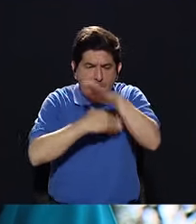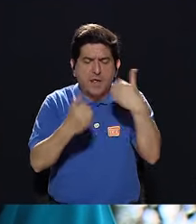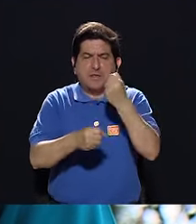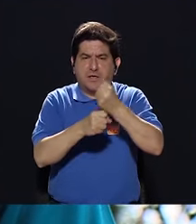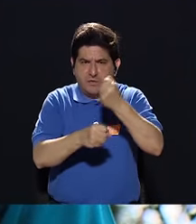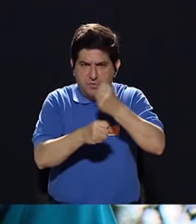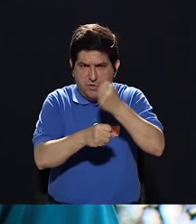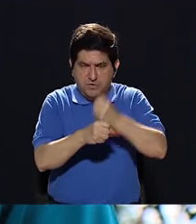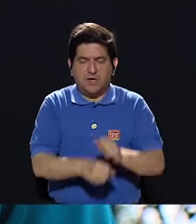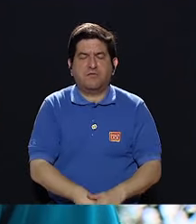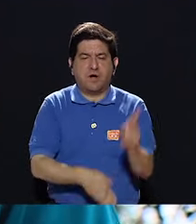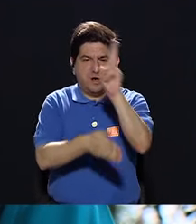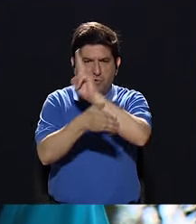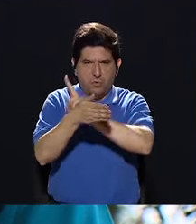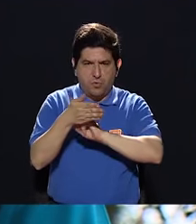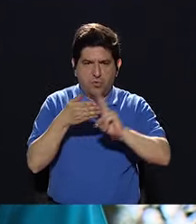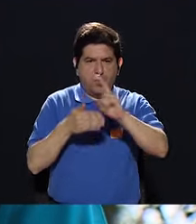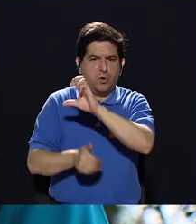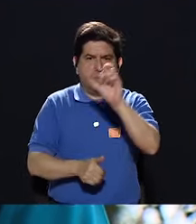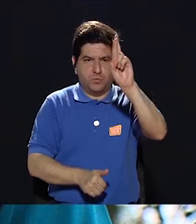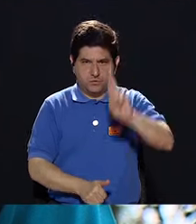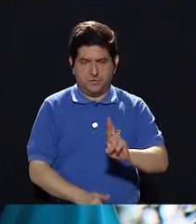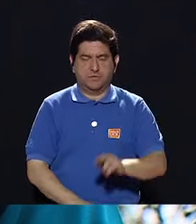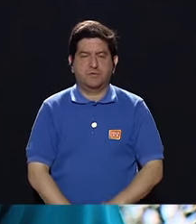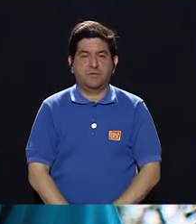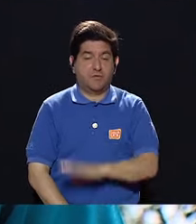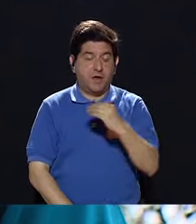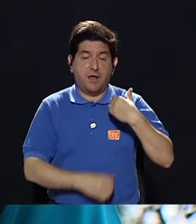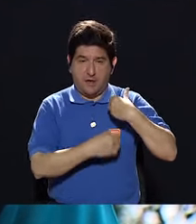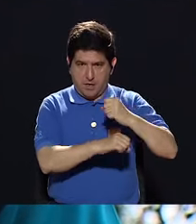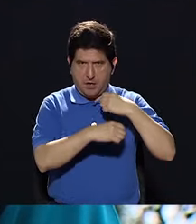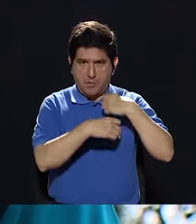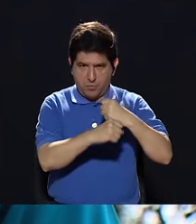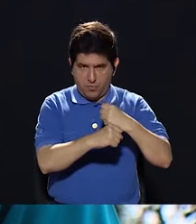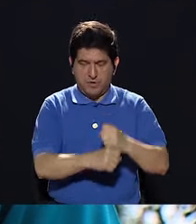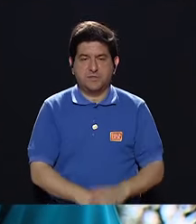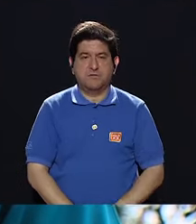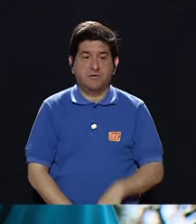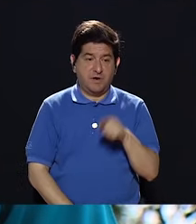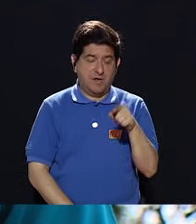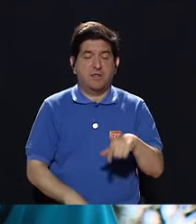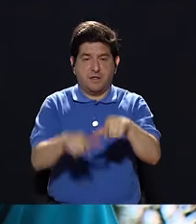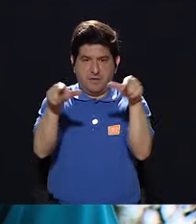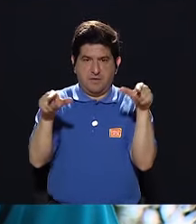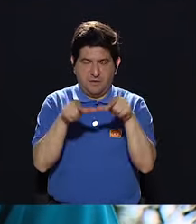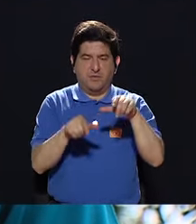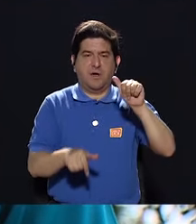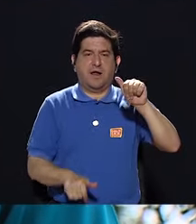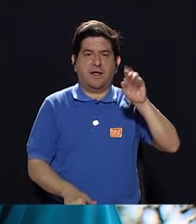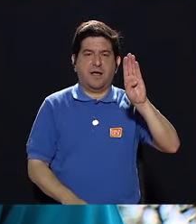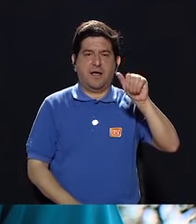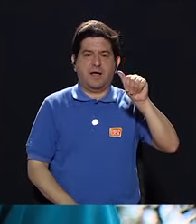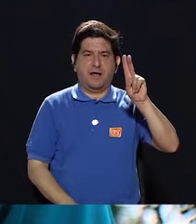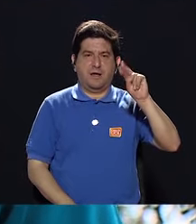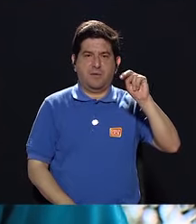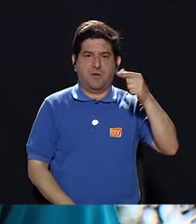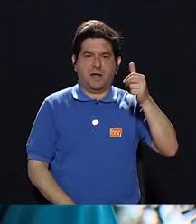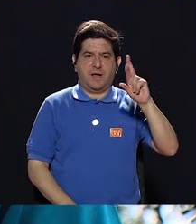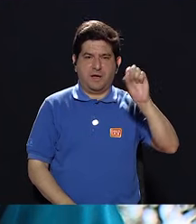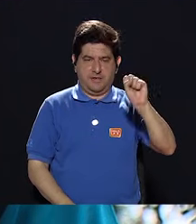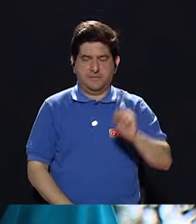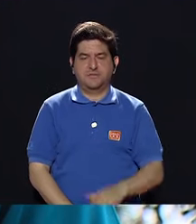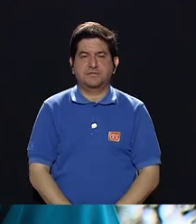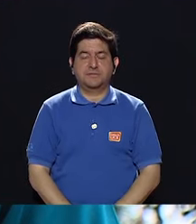lo que se ha venido realizando por parte de la Universidad de Costa Rica y la Municipalidad de Avangares. Y